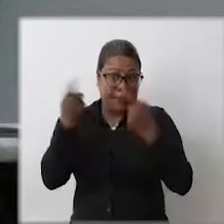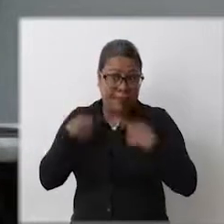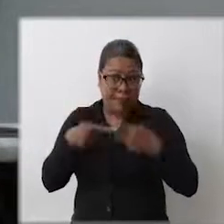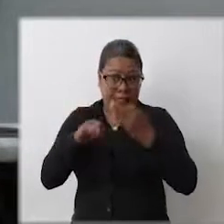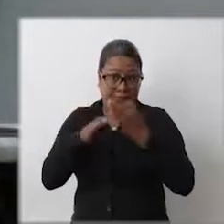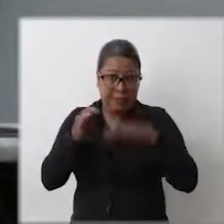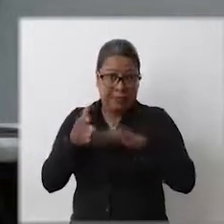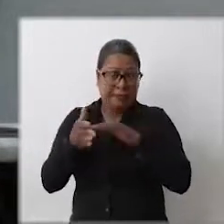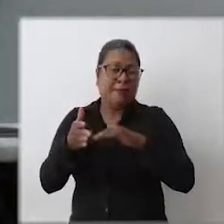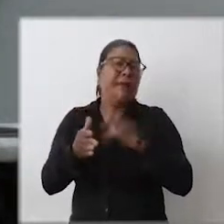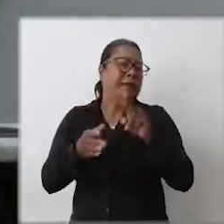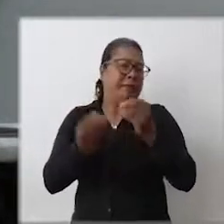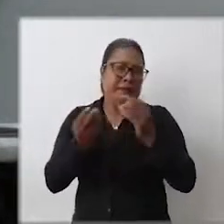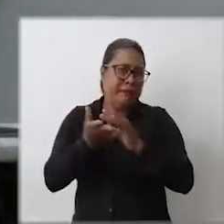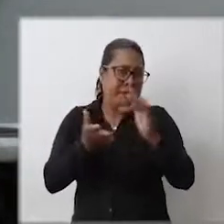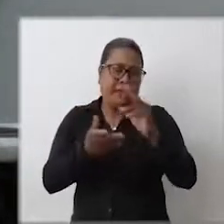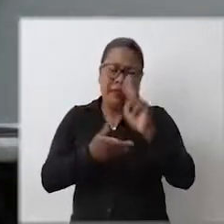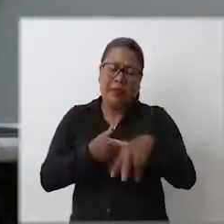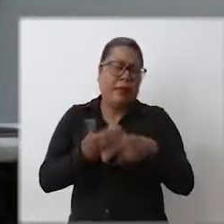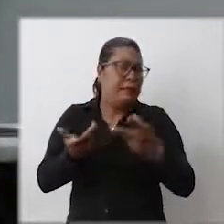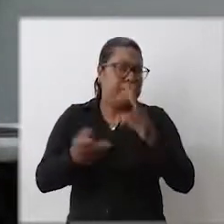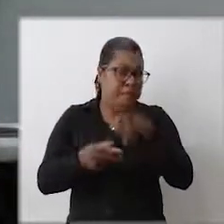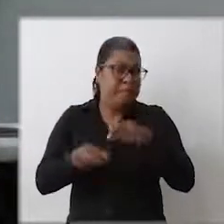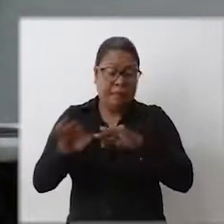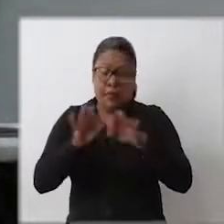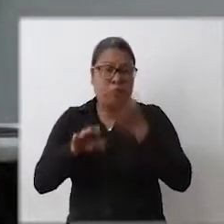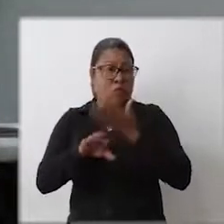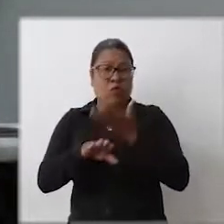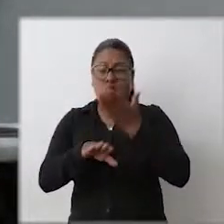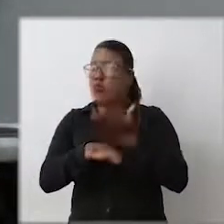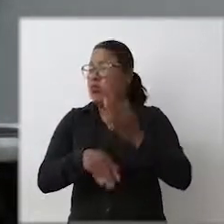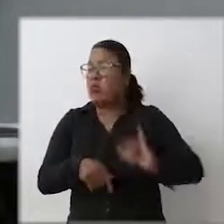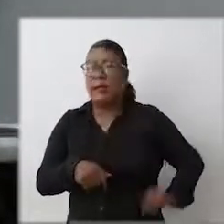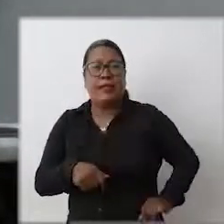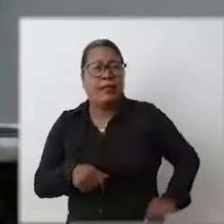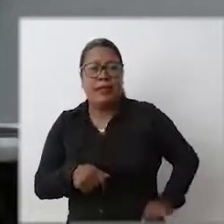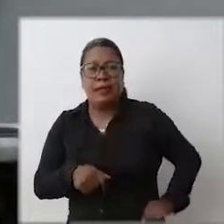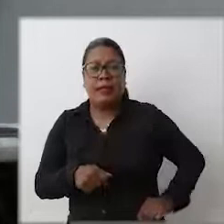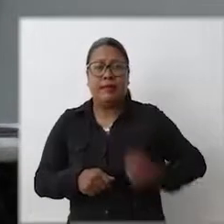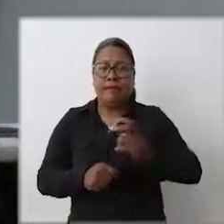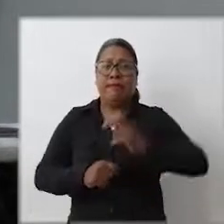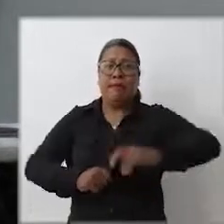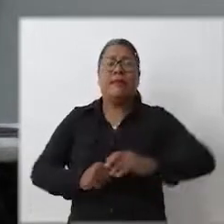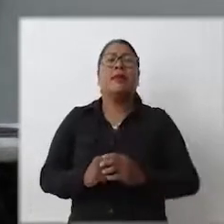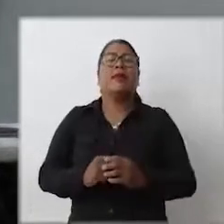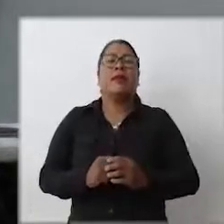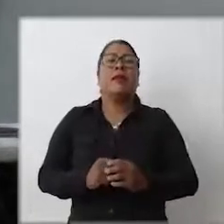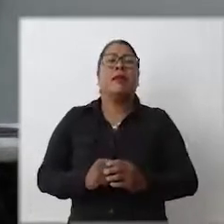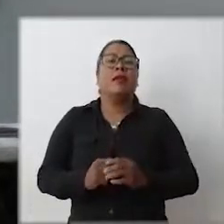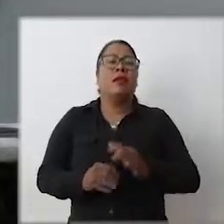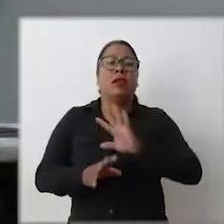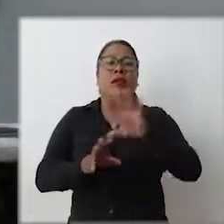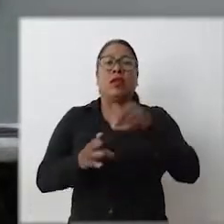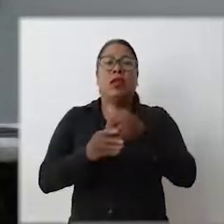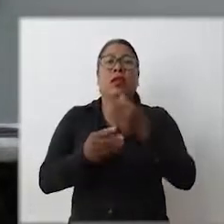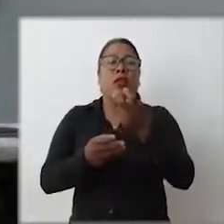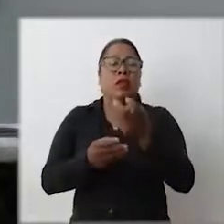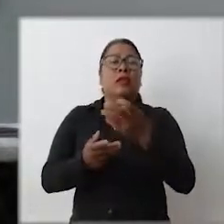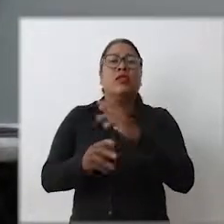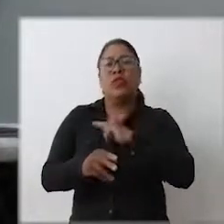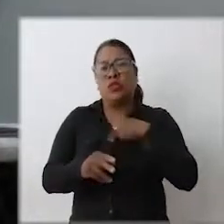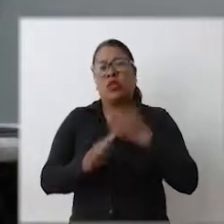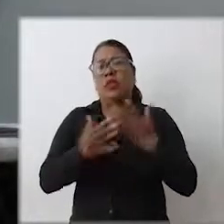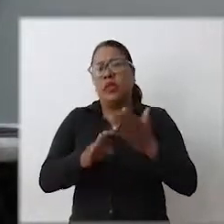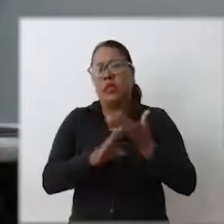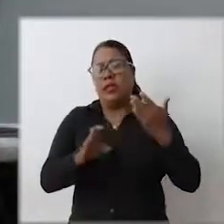Rojas, el maestro José Francisco Ruiz Cervantes, el maestro Prometeo Sánchez Islas, el doctor Salvador Sigüenza Orozco,